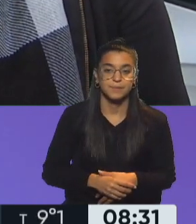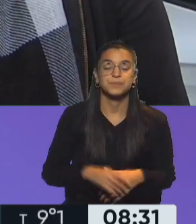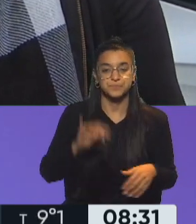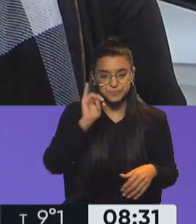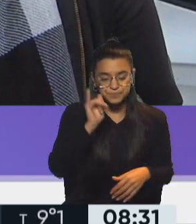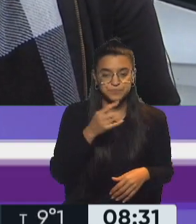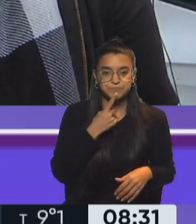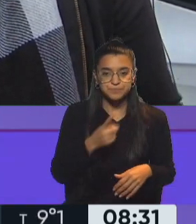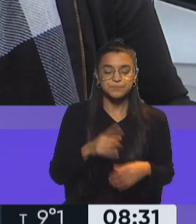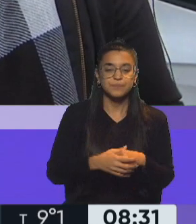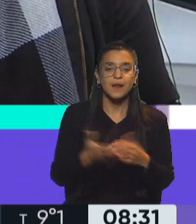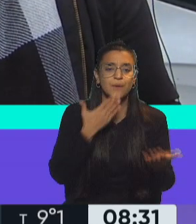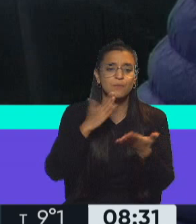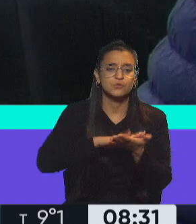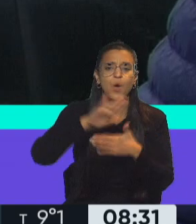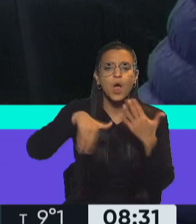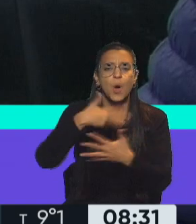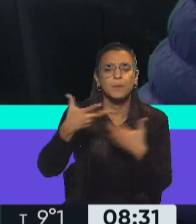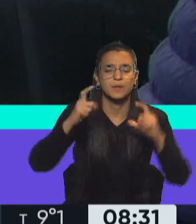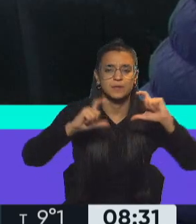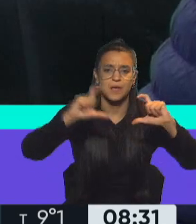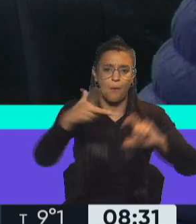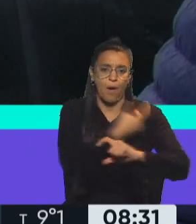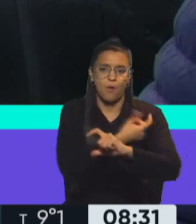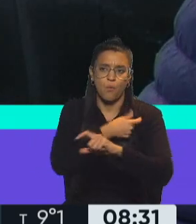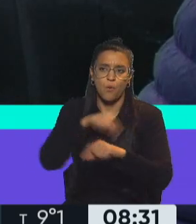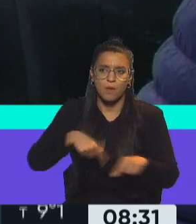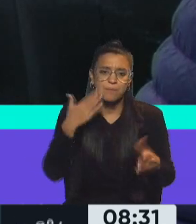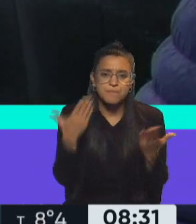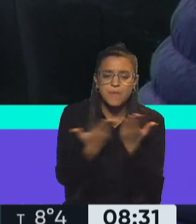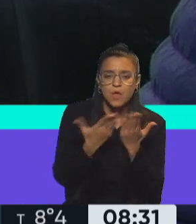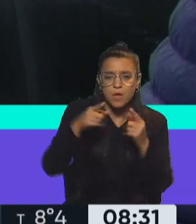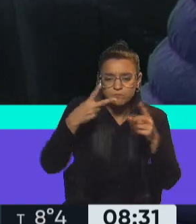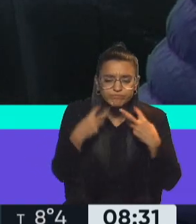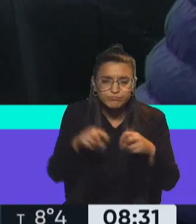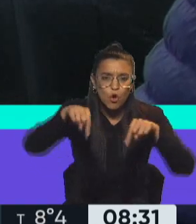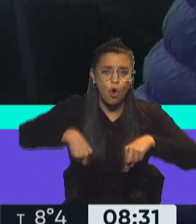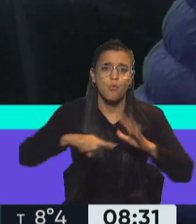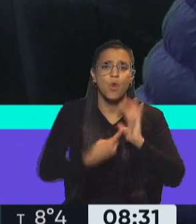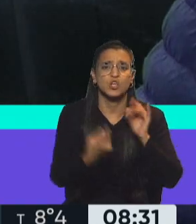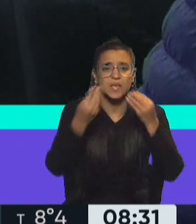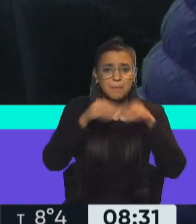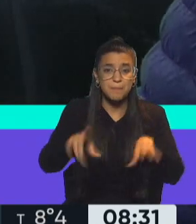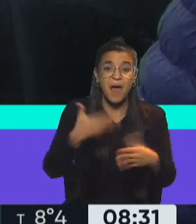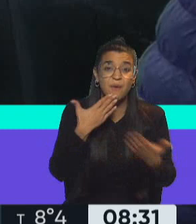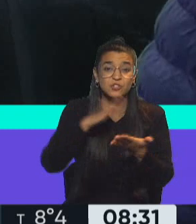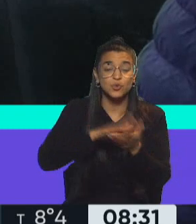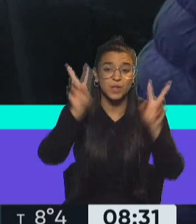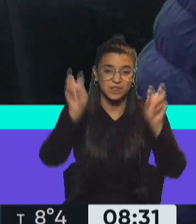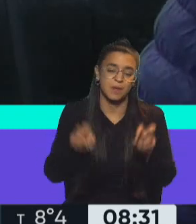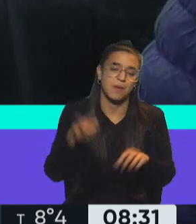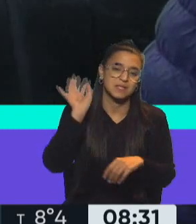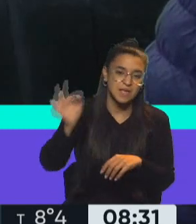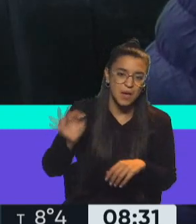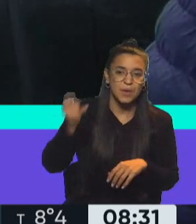Silvia, Pablo, bueno, hablábamos de esta combinación de vacunas de este estudio que comienza hoy aquí en la ciudad de Buenos Aires, pero para hablar de este tema, palabra